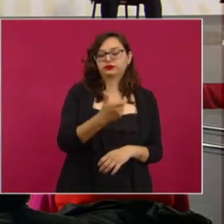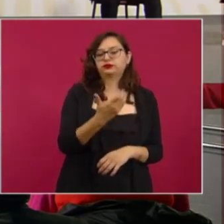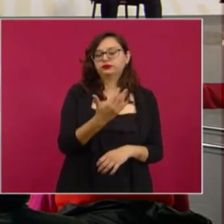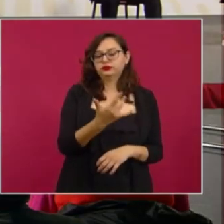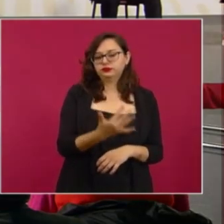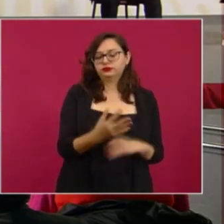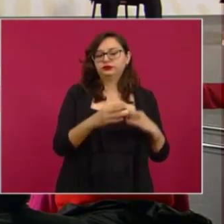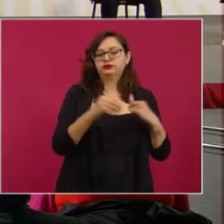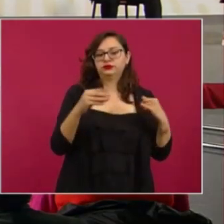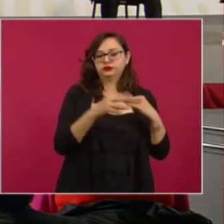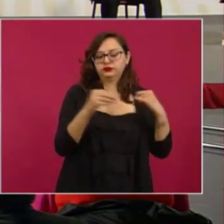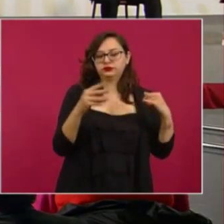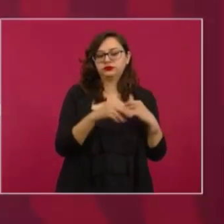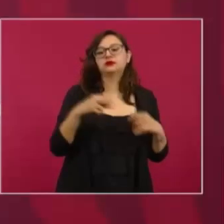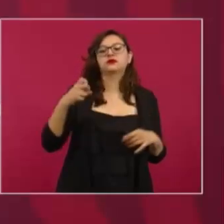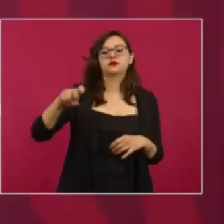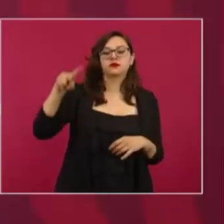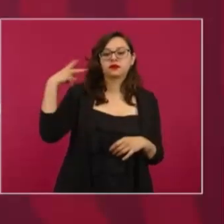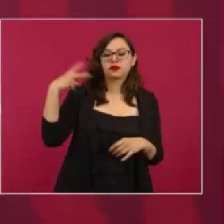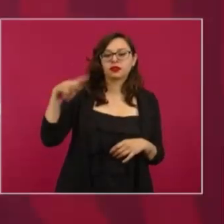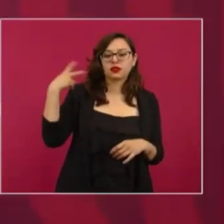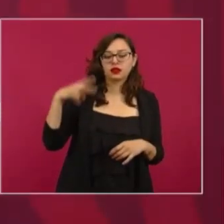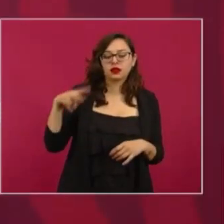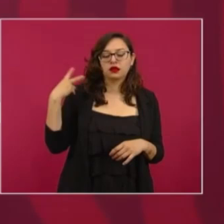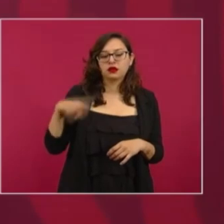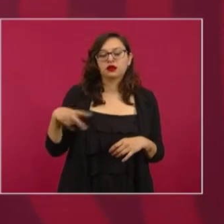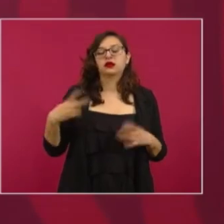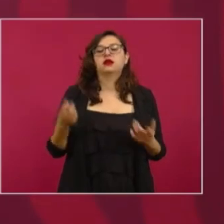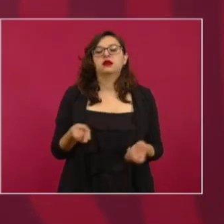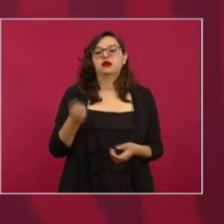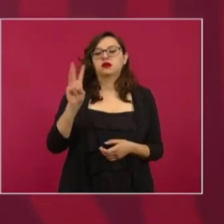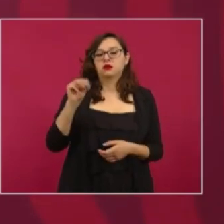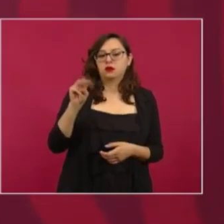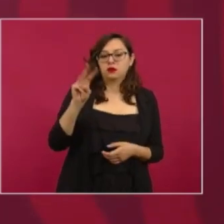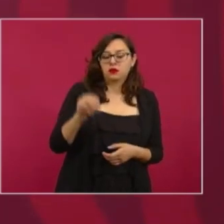854 pesos con 50 centavos, en Orizaba, Veracruz, Walmart en